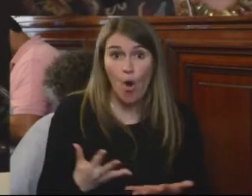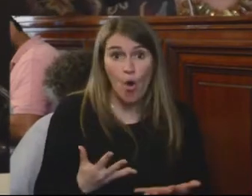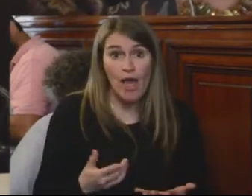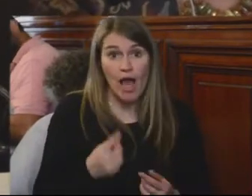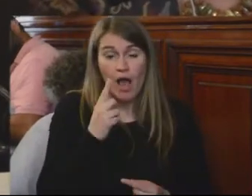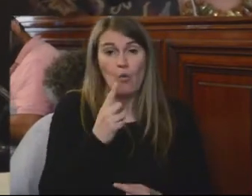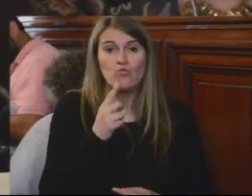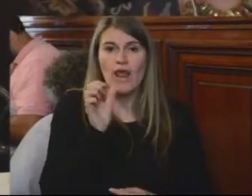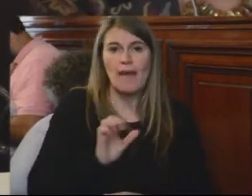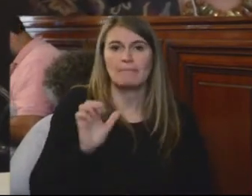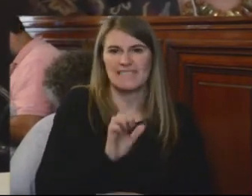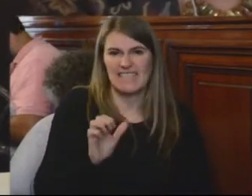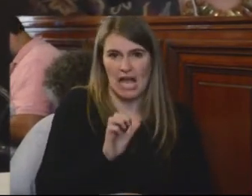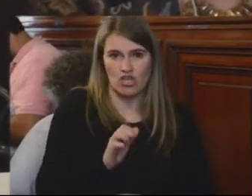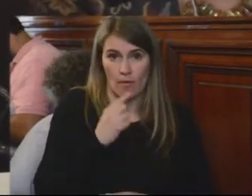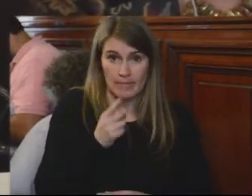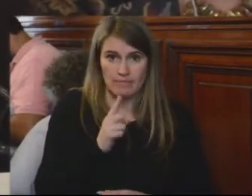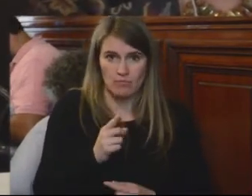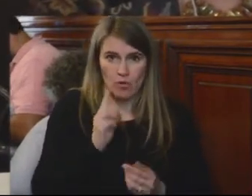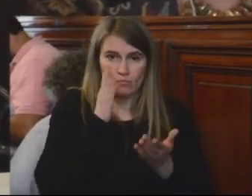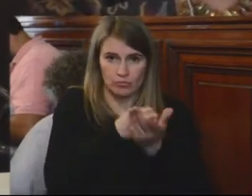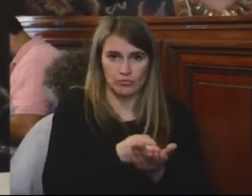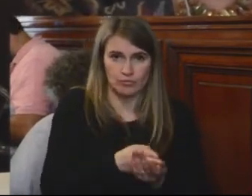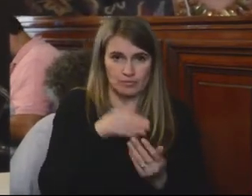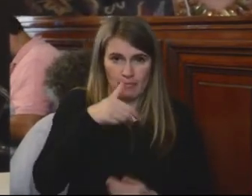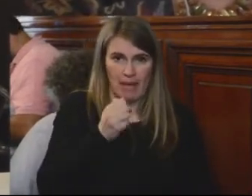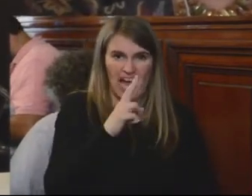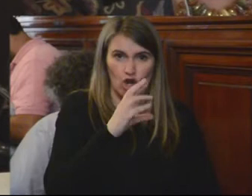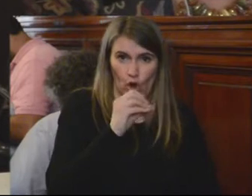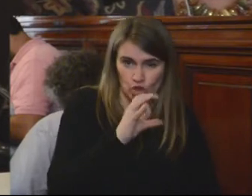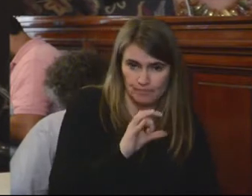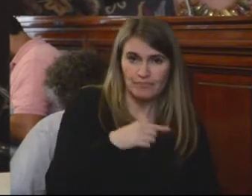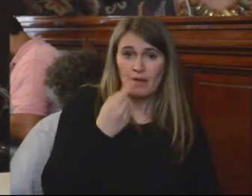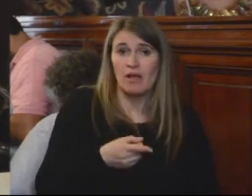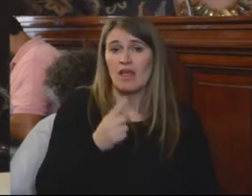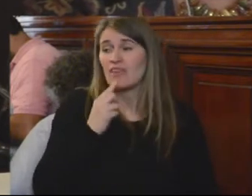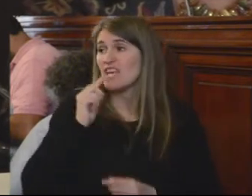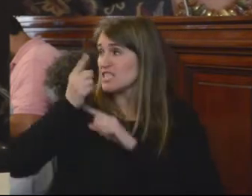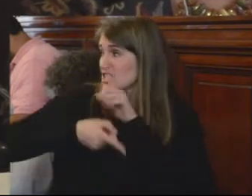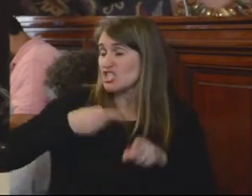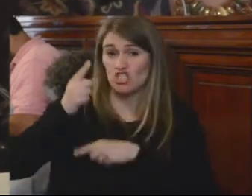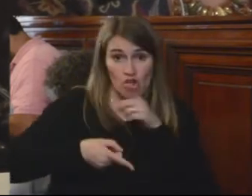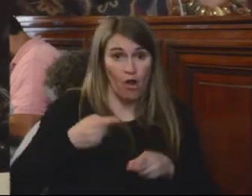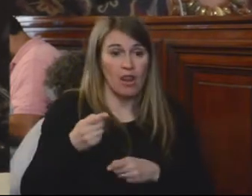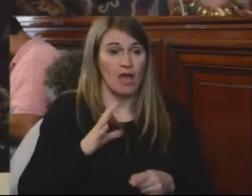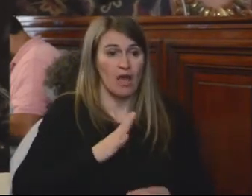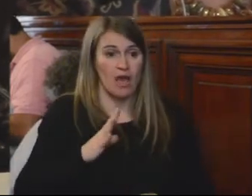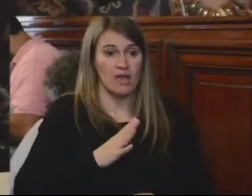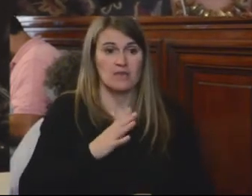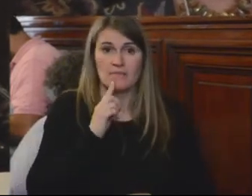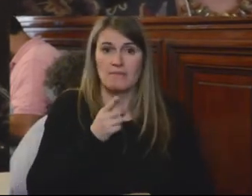un empresario por delitos de lesa humanidad marcos levín para llegar a esa decisión realizó una interpretación arbitraria de la jurisprudencia de la corte